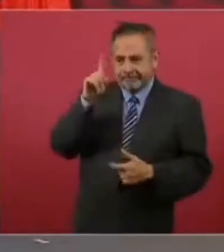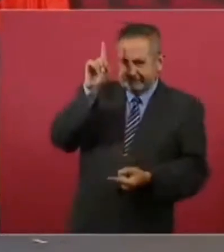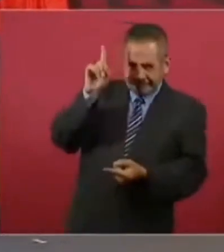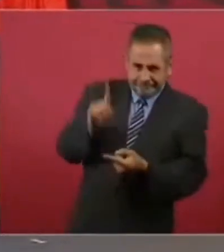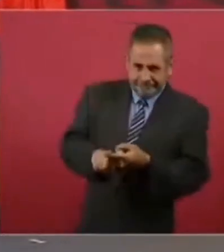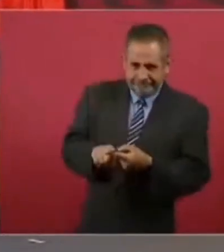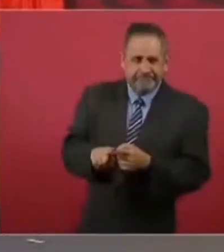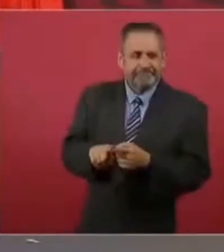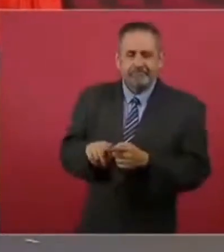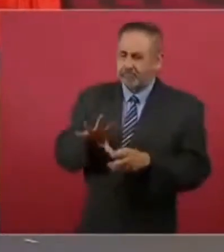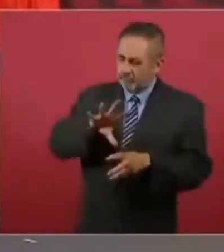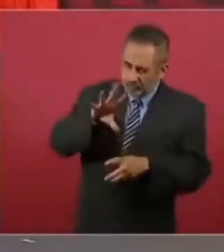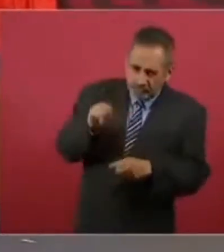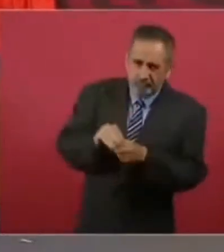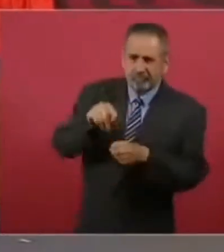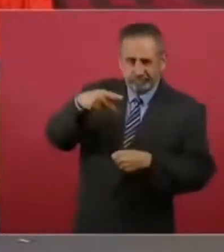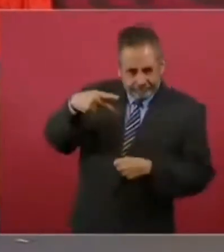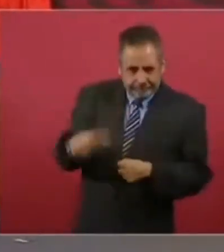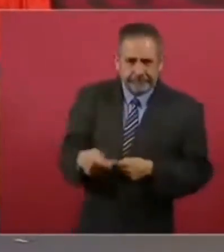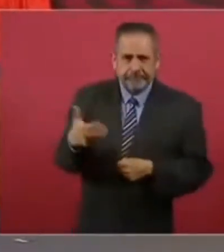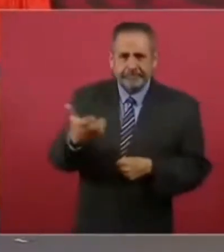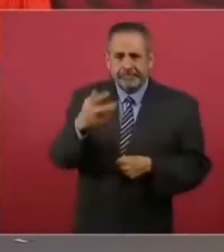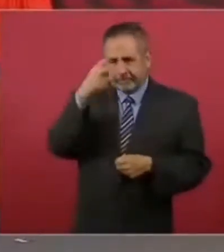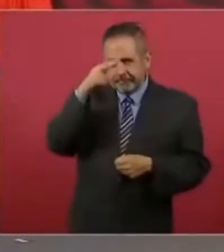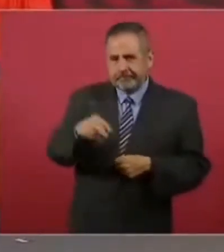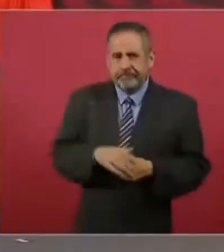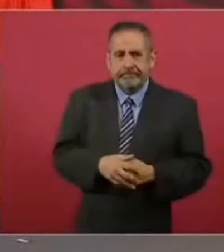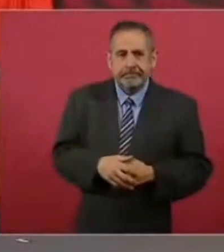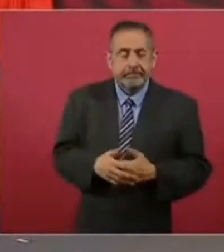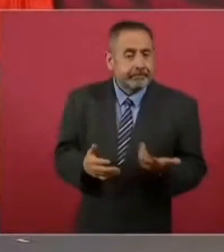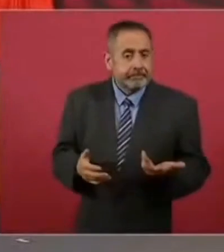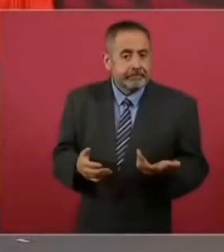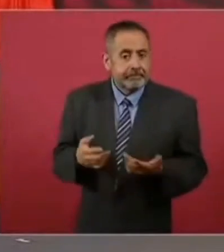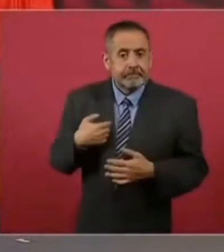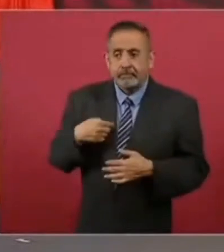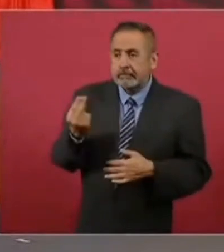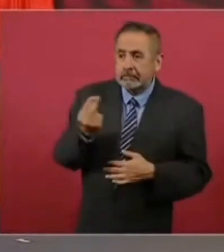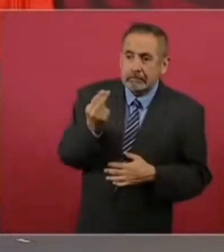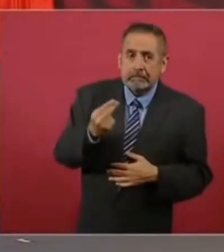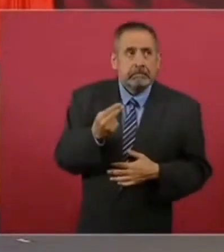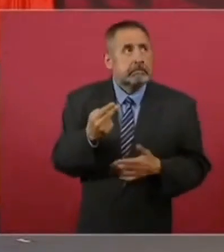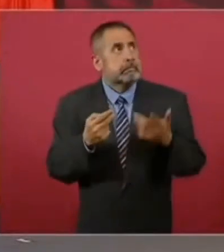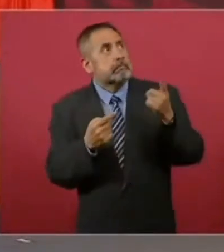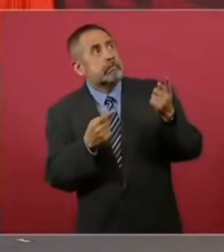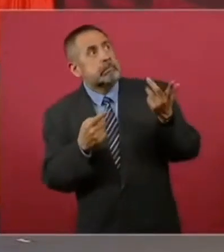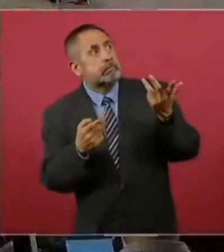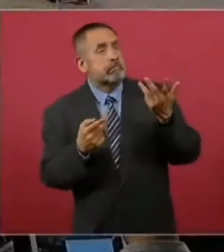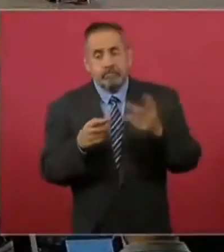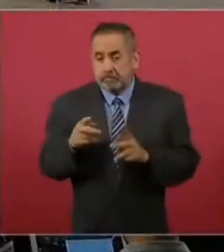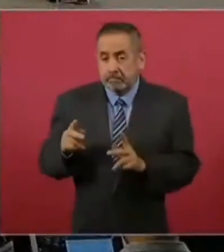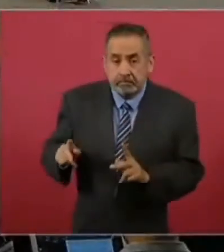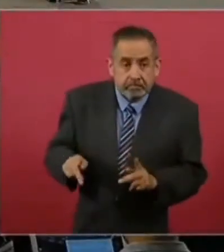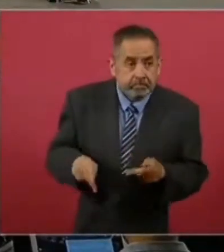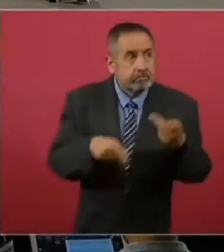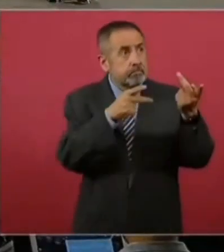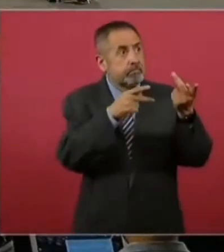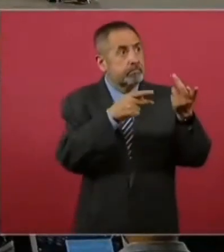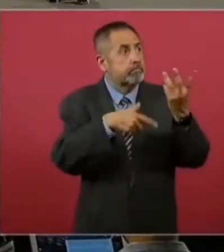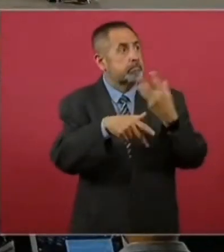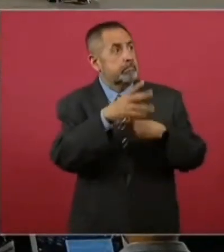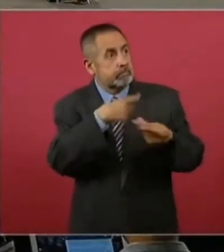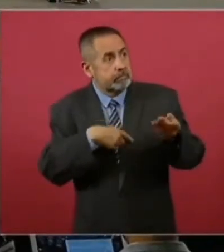Entonces, en vez de vivir o de tener ingresos por la venta de petróleo